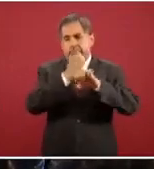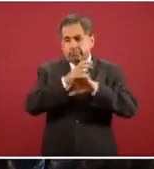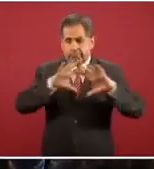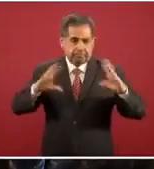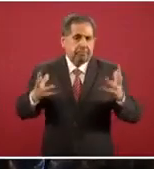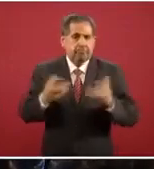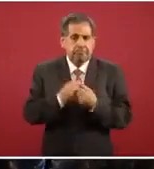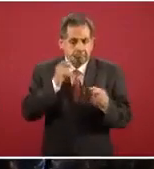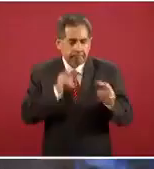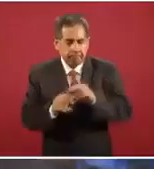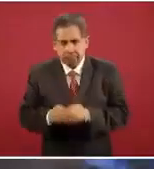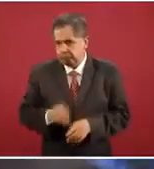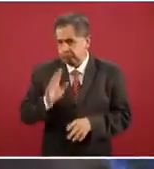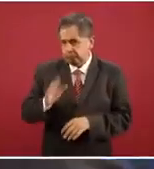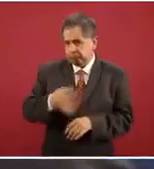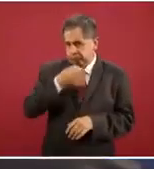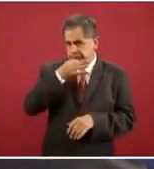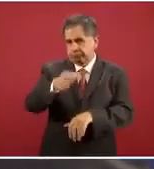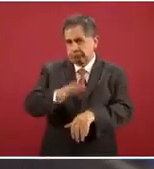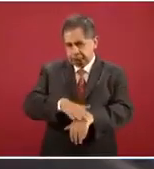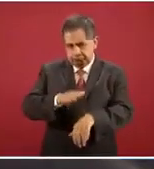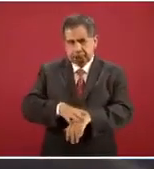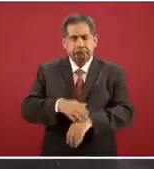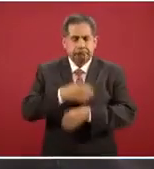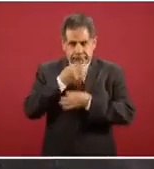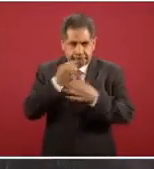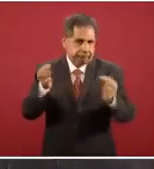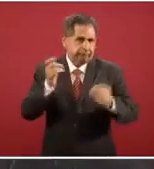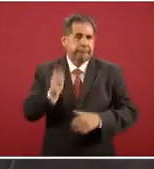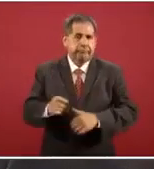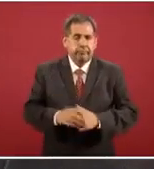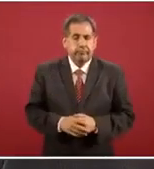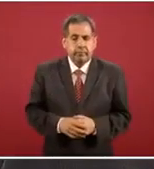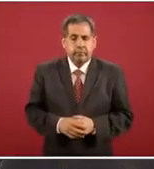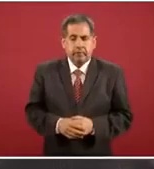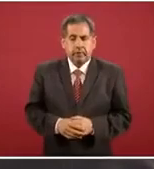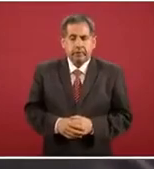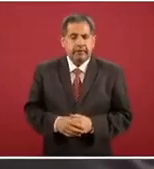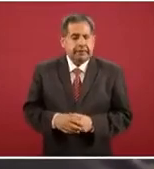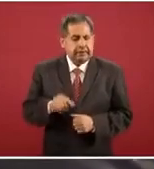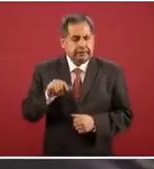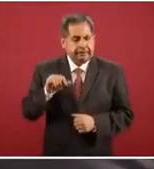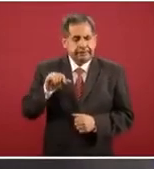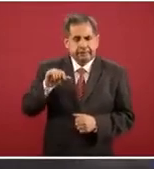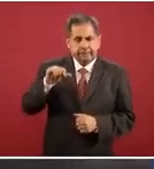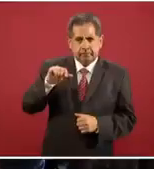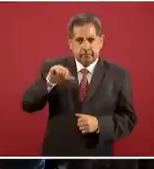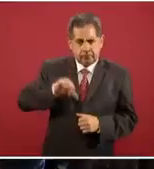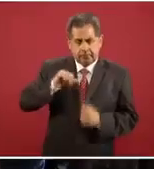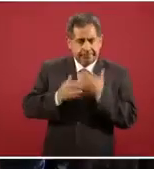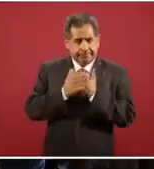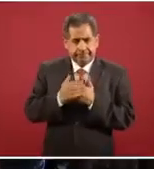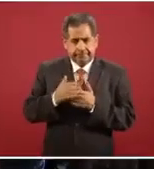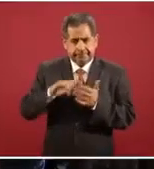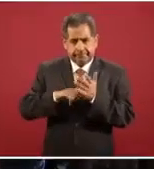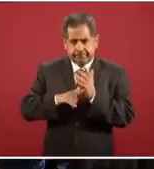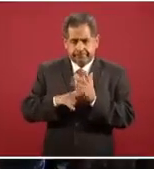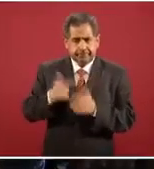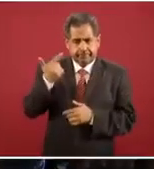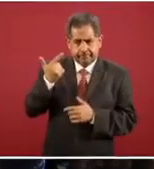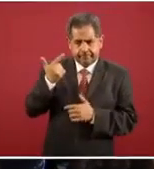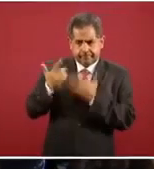puedo informar a ustedes qué con corte a las 7 de la mañana en este